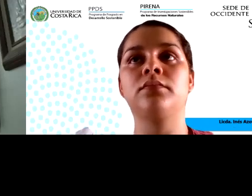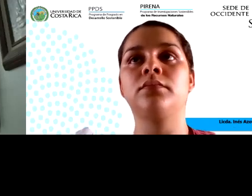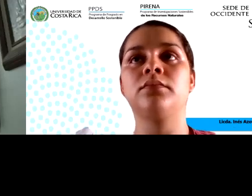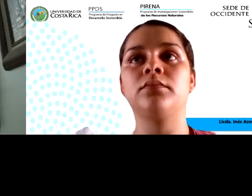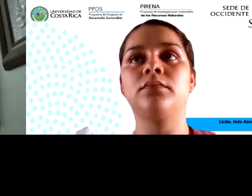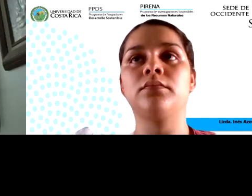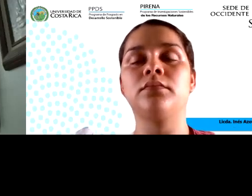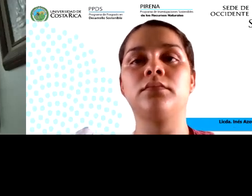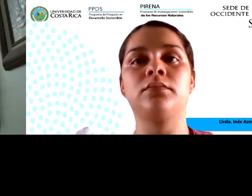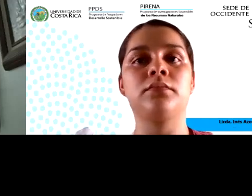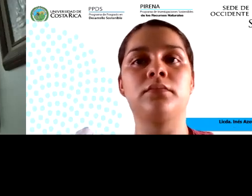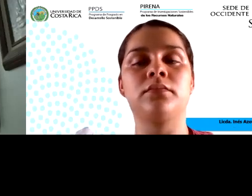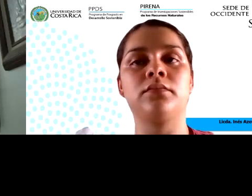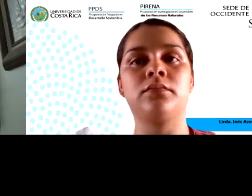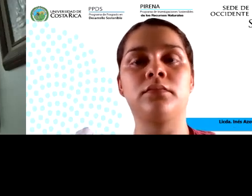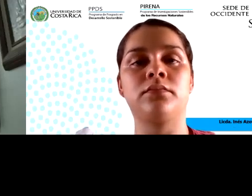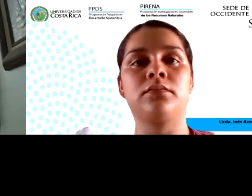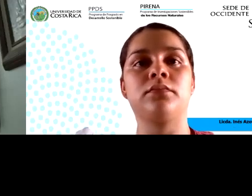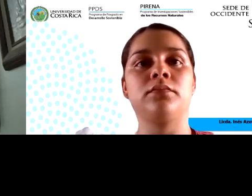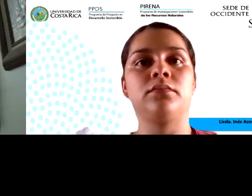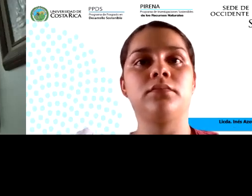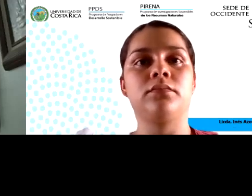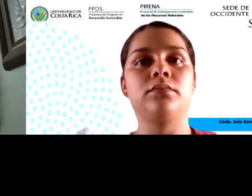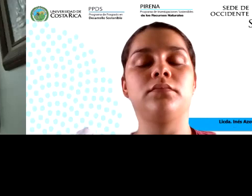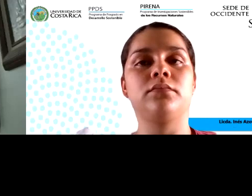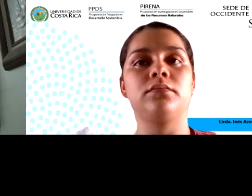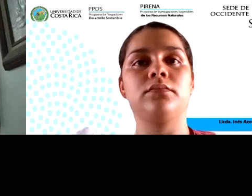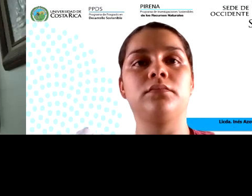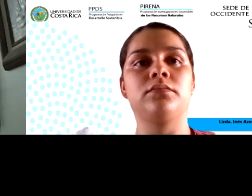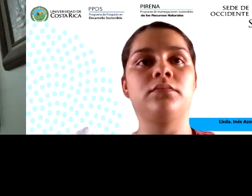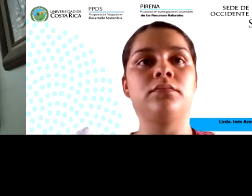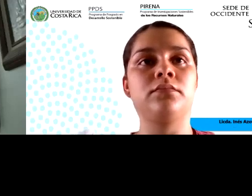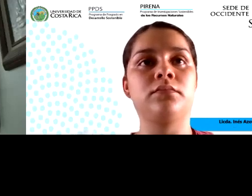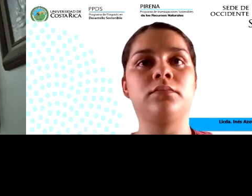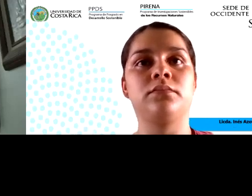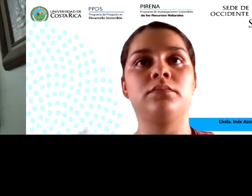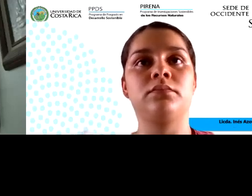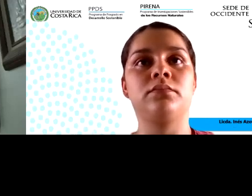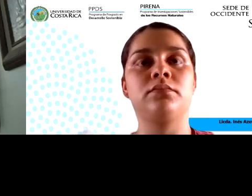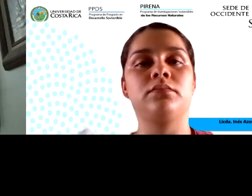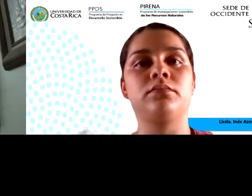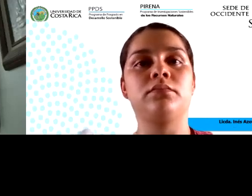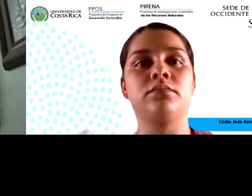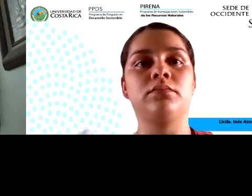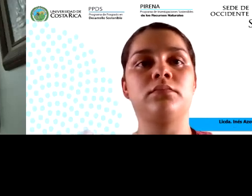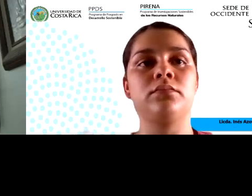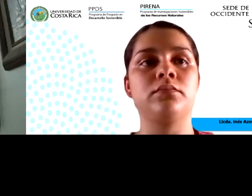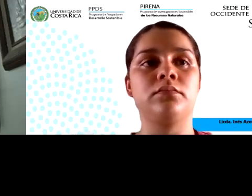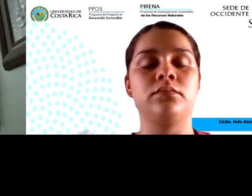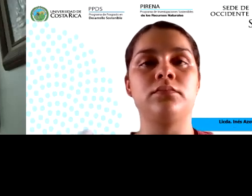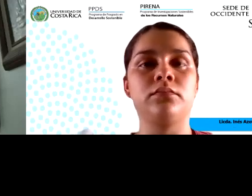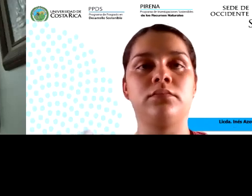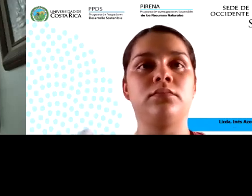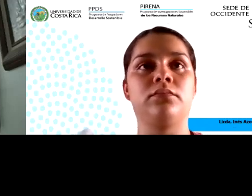en la parte de otros impactos que puede tener, se ha visto con las experiencias con